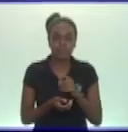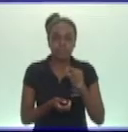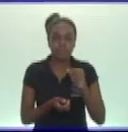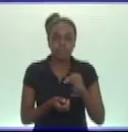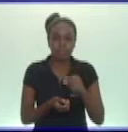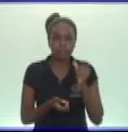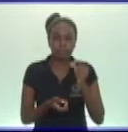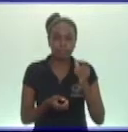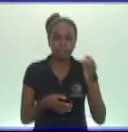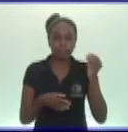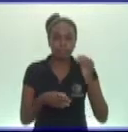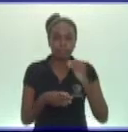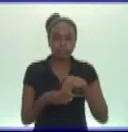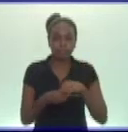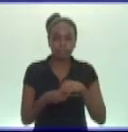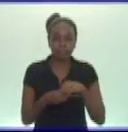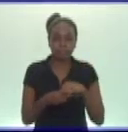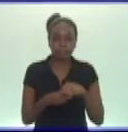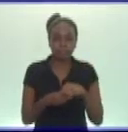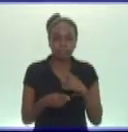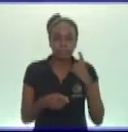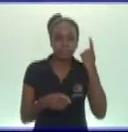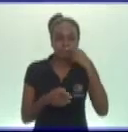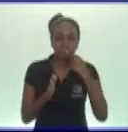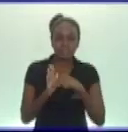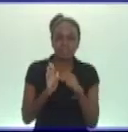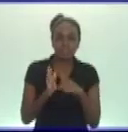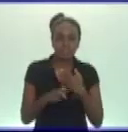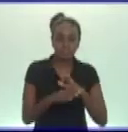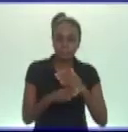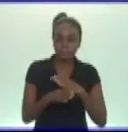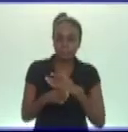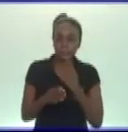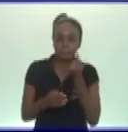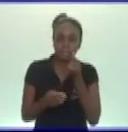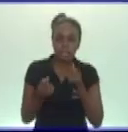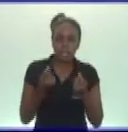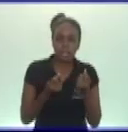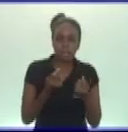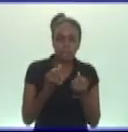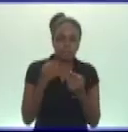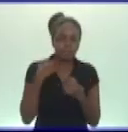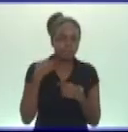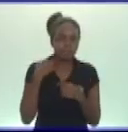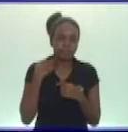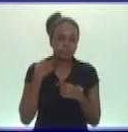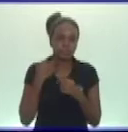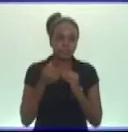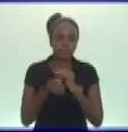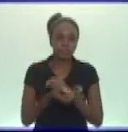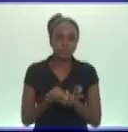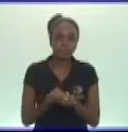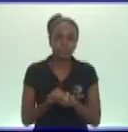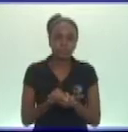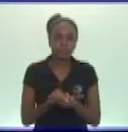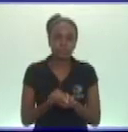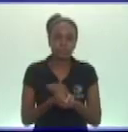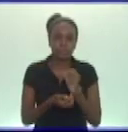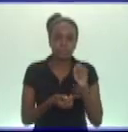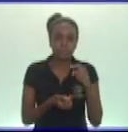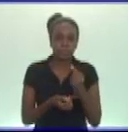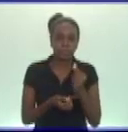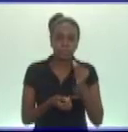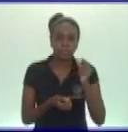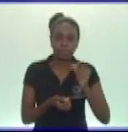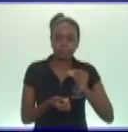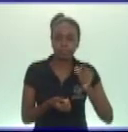participan de esta obra y qué los distingue, es decir, qué los caracteriza. Vemos, ya sabemos, hemos mencionado el personaje que